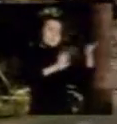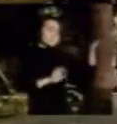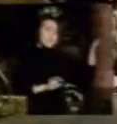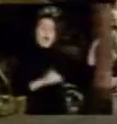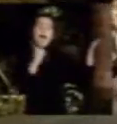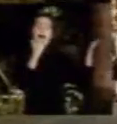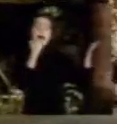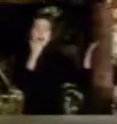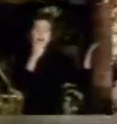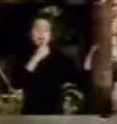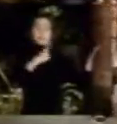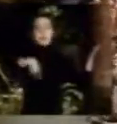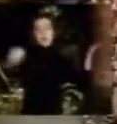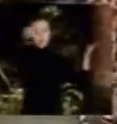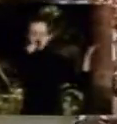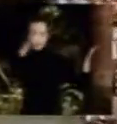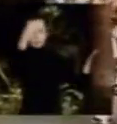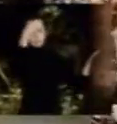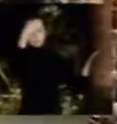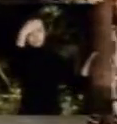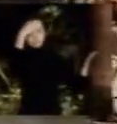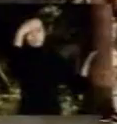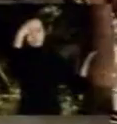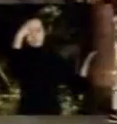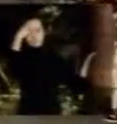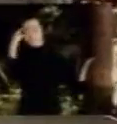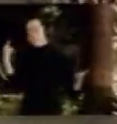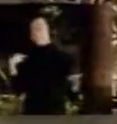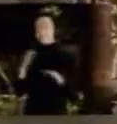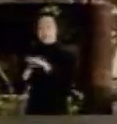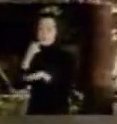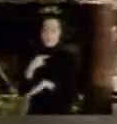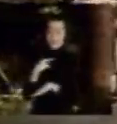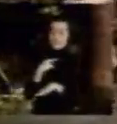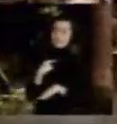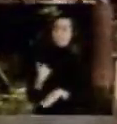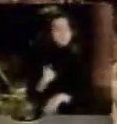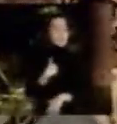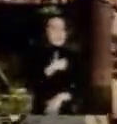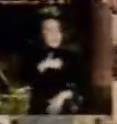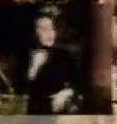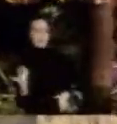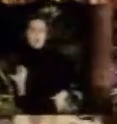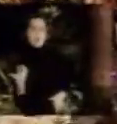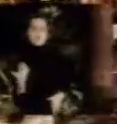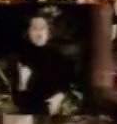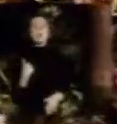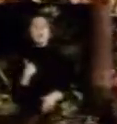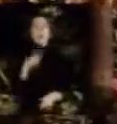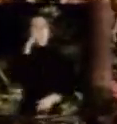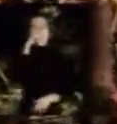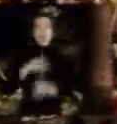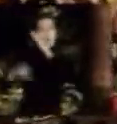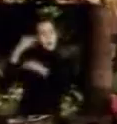le grabe en el alma. La pobre me dice muy llena de rabia que echa de menos